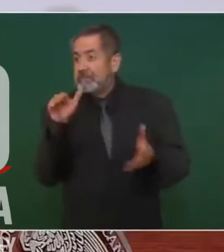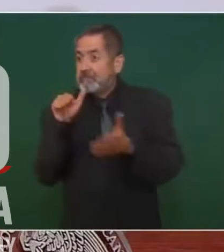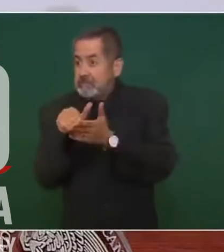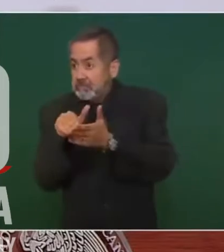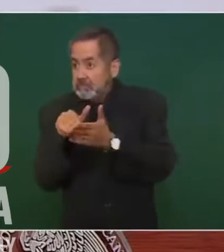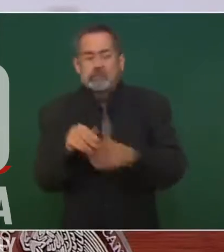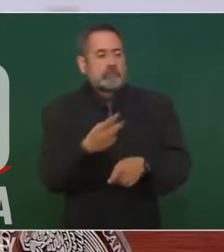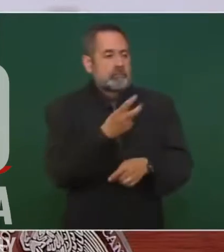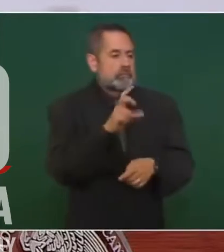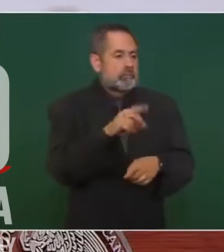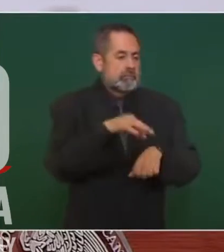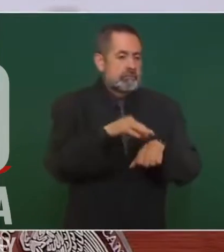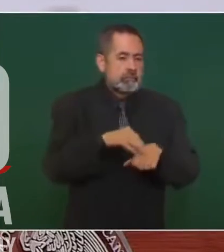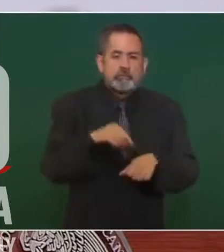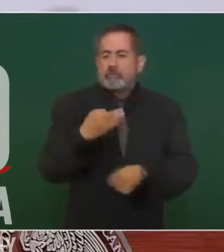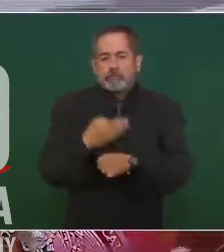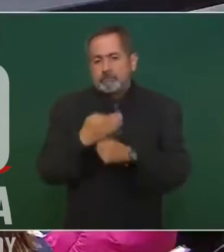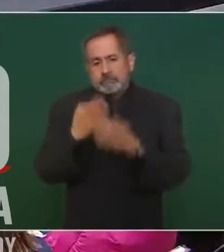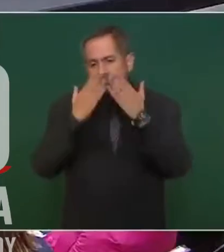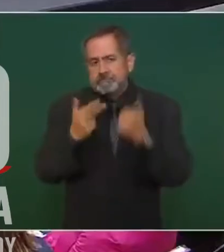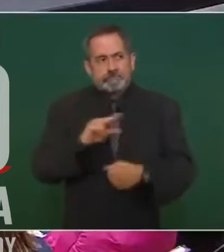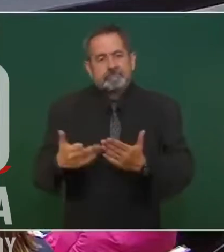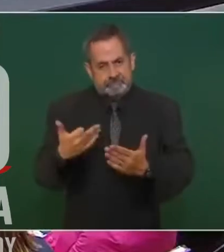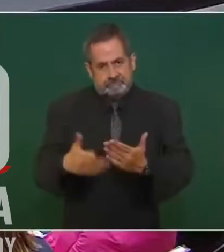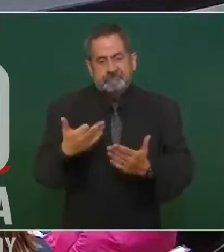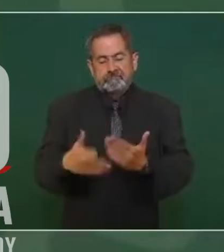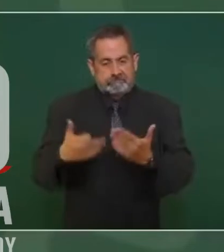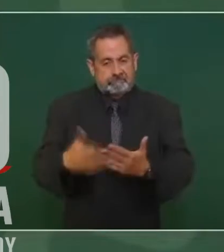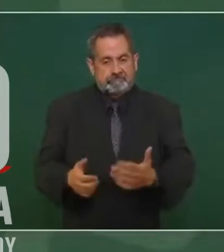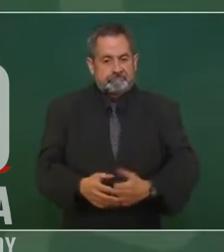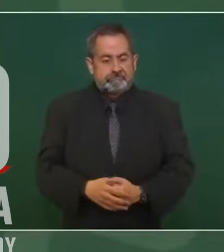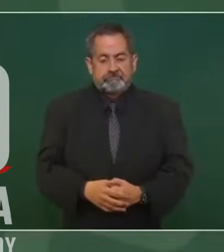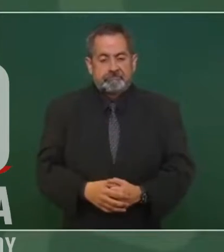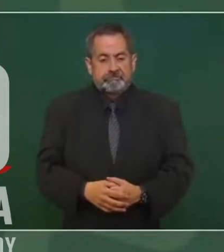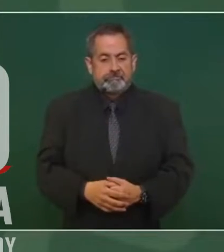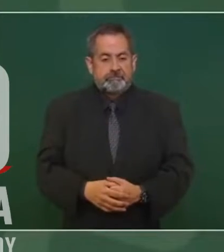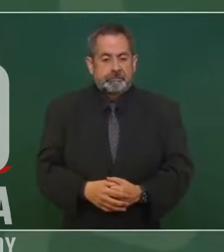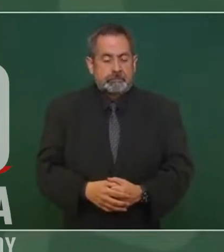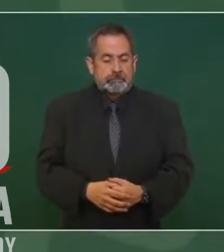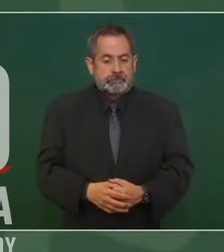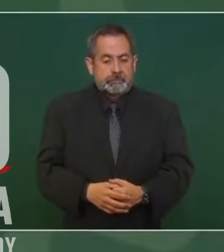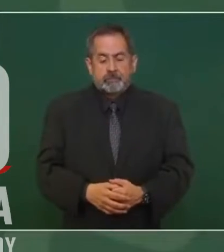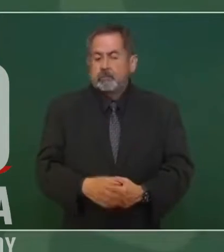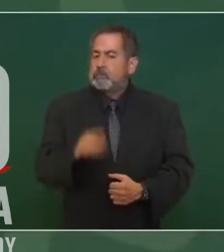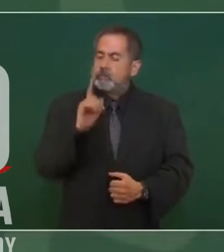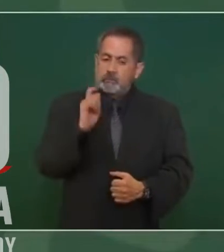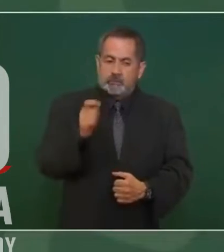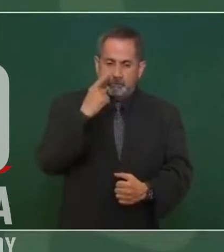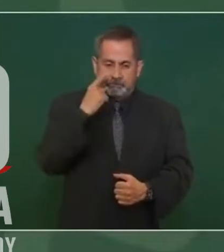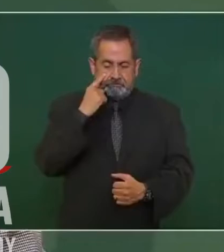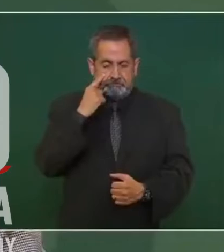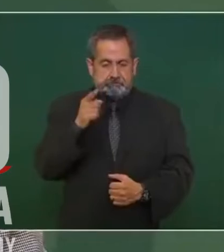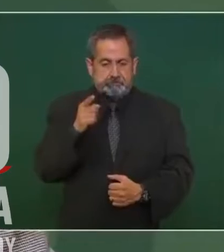claramente que requerimos más especialistas. Ahora, en una parte muy importante al